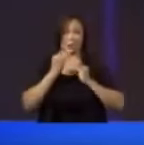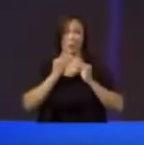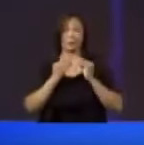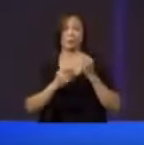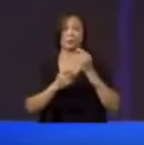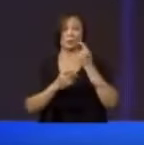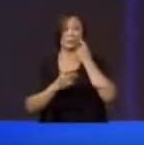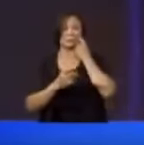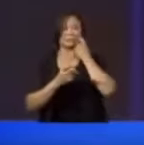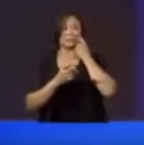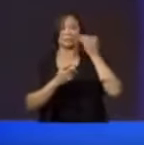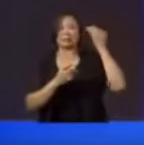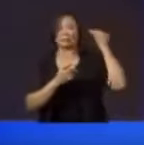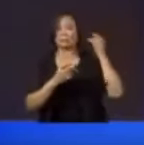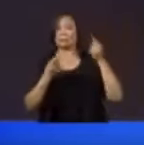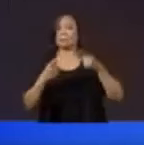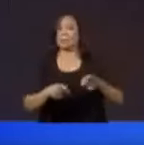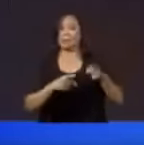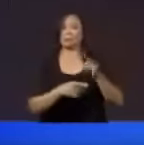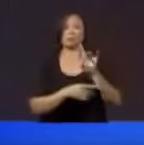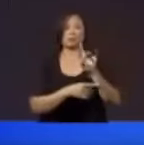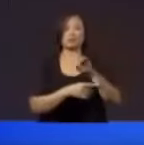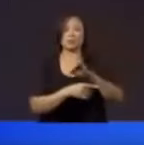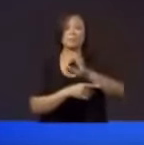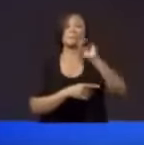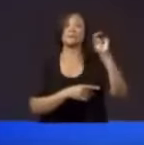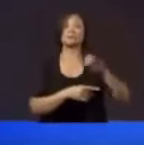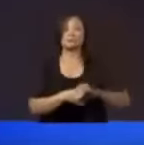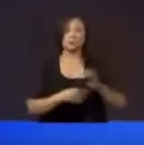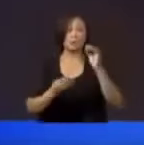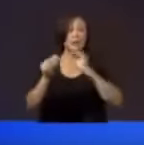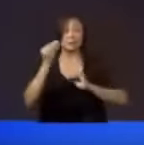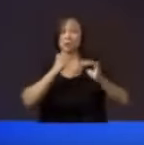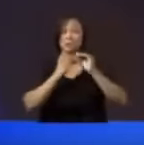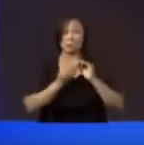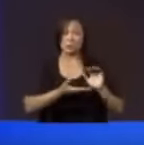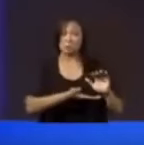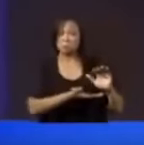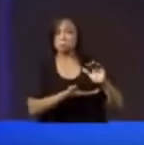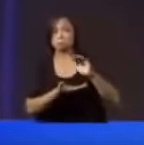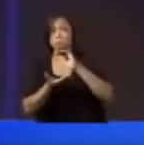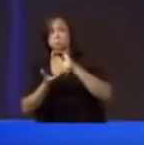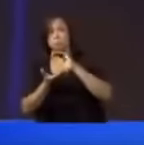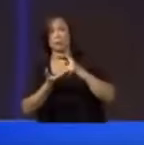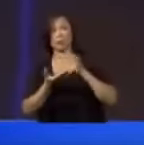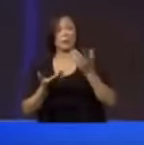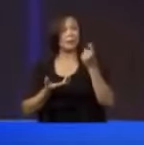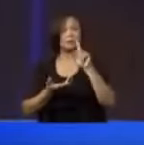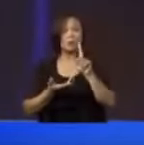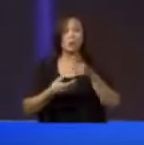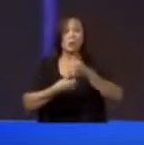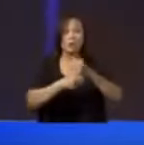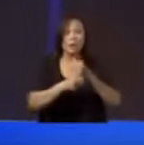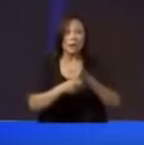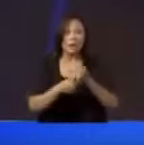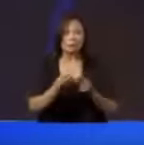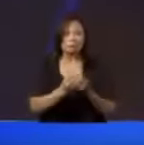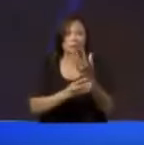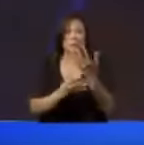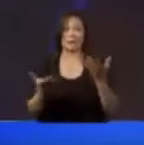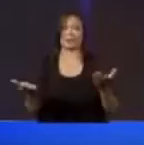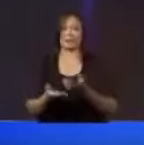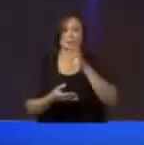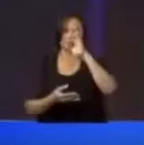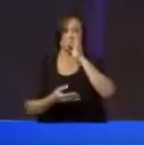ocurría hace unos años, pudieran tener más del 80% de los alimentos producidos en República Dominicana, eso a su